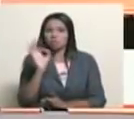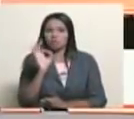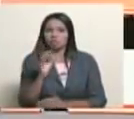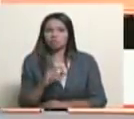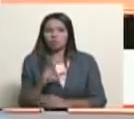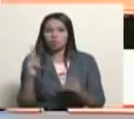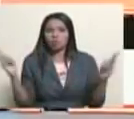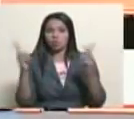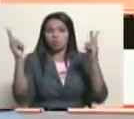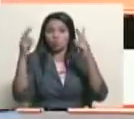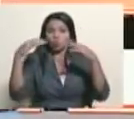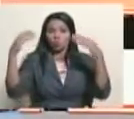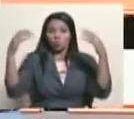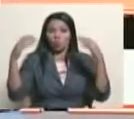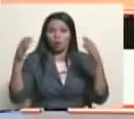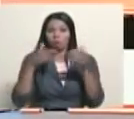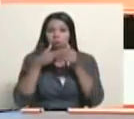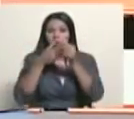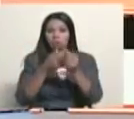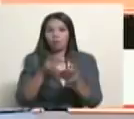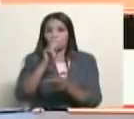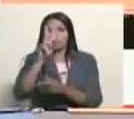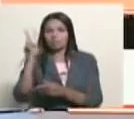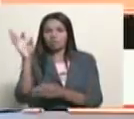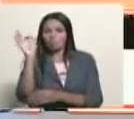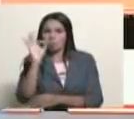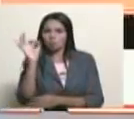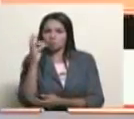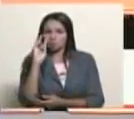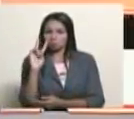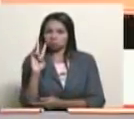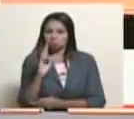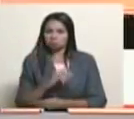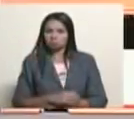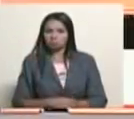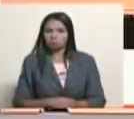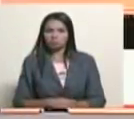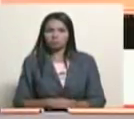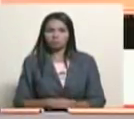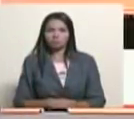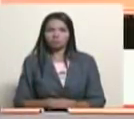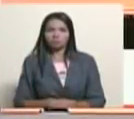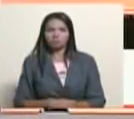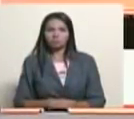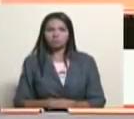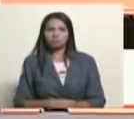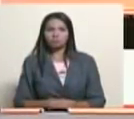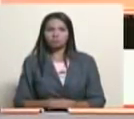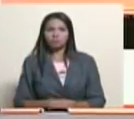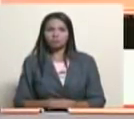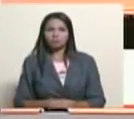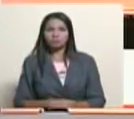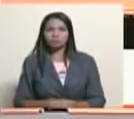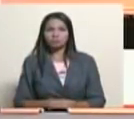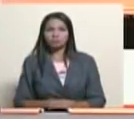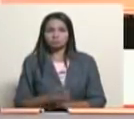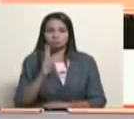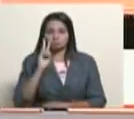Gran victoria del líder tal, 22%.